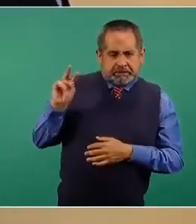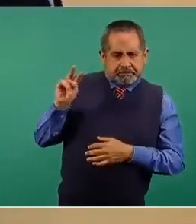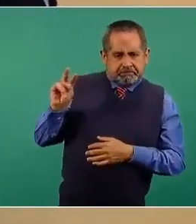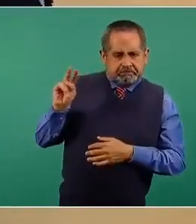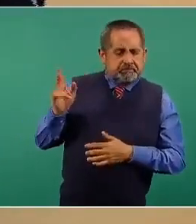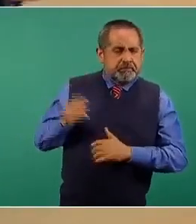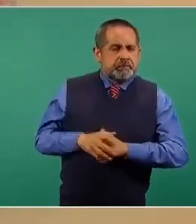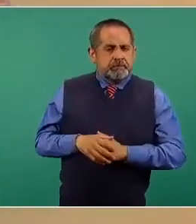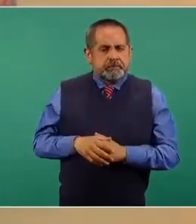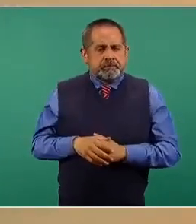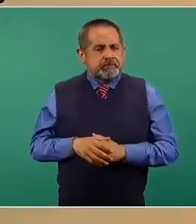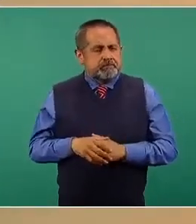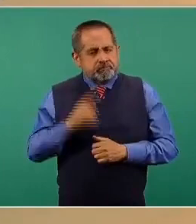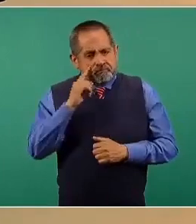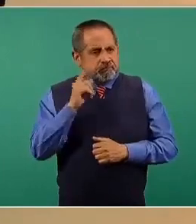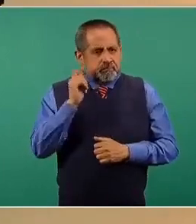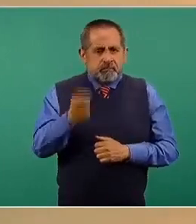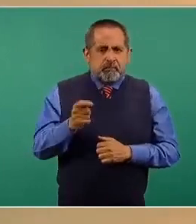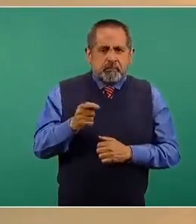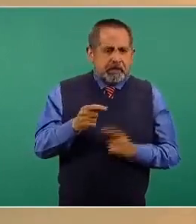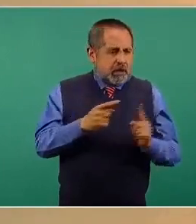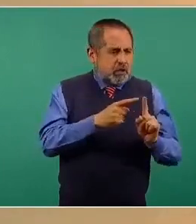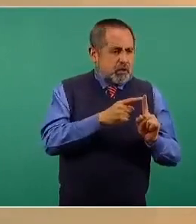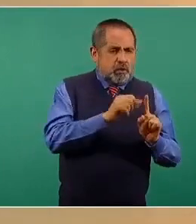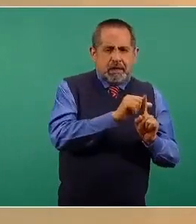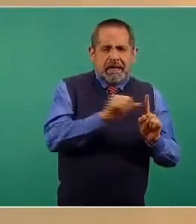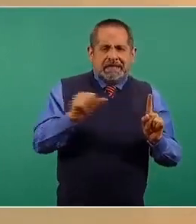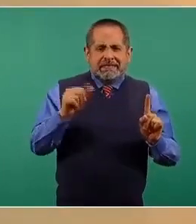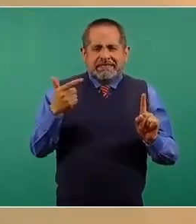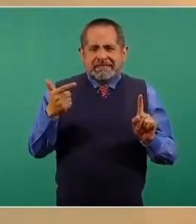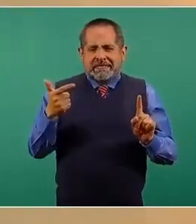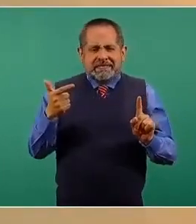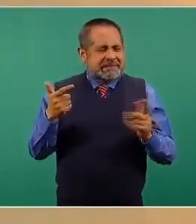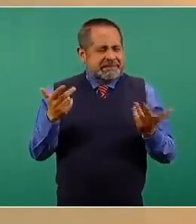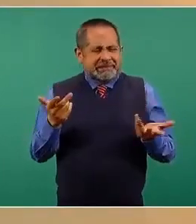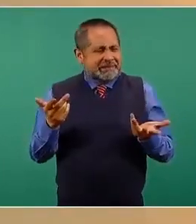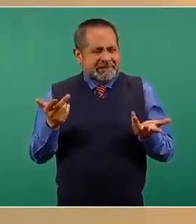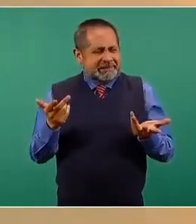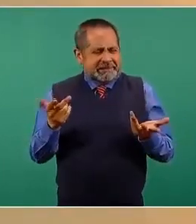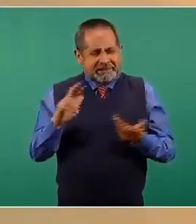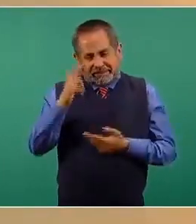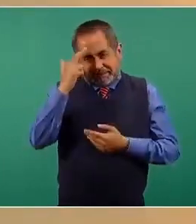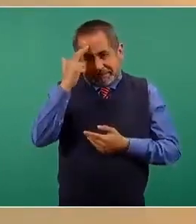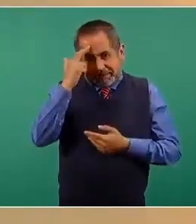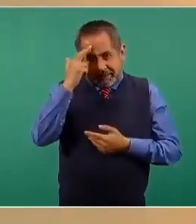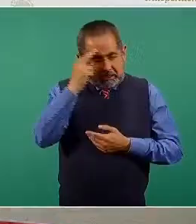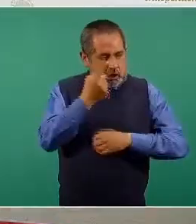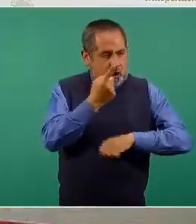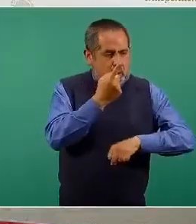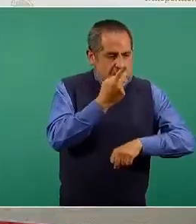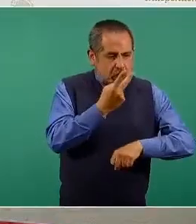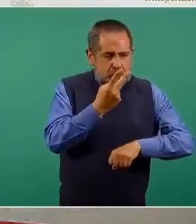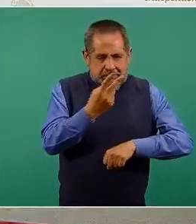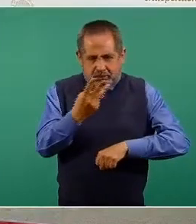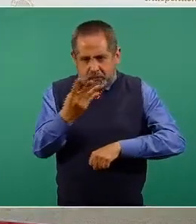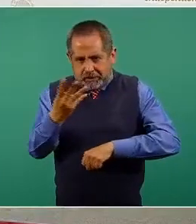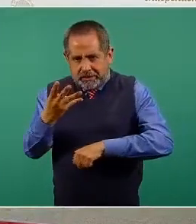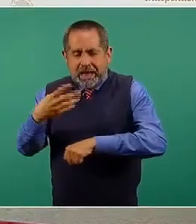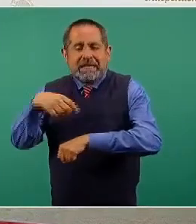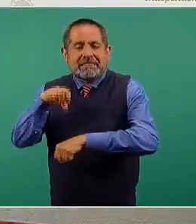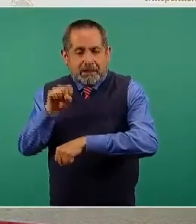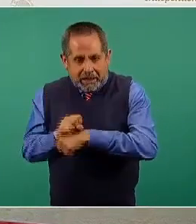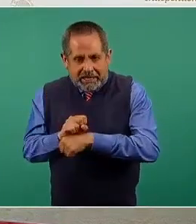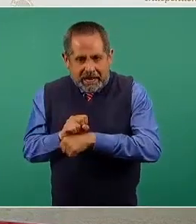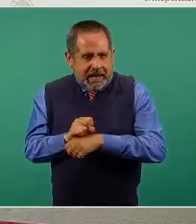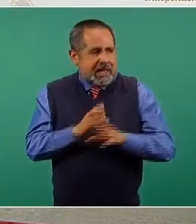en nuestro eje que tenemos del 1 hasta el 7, recordando que son las semanas epidemiológicas.